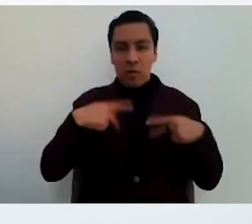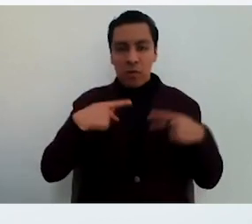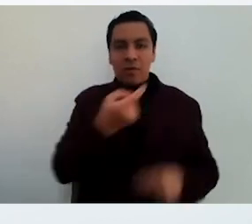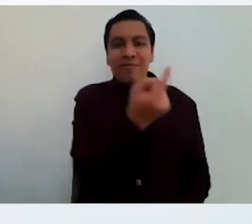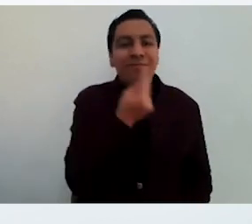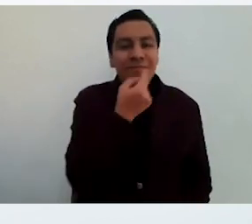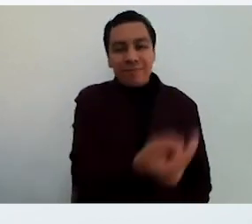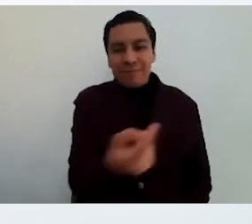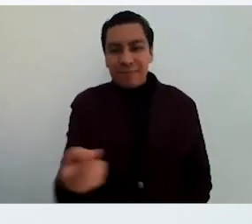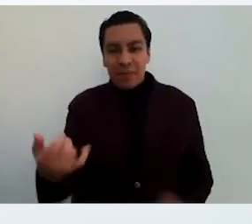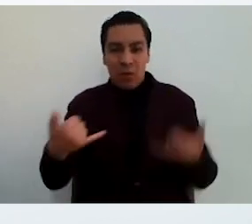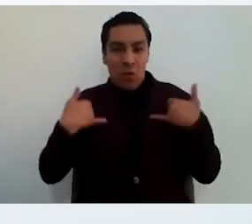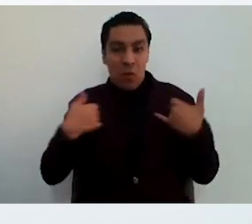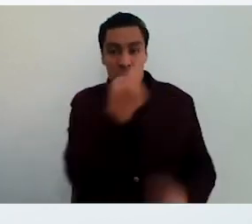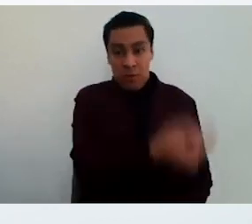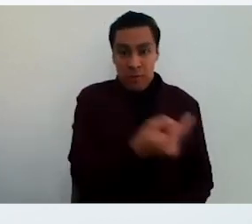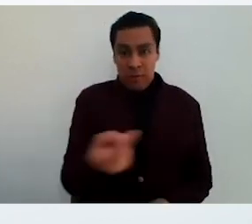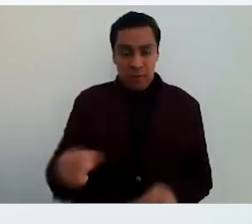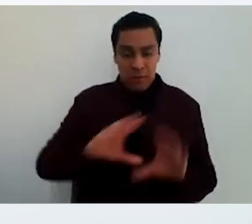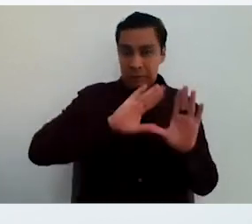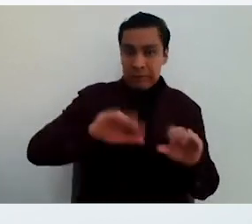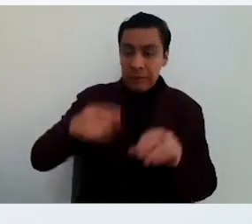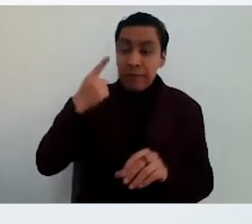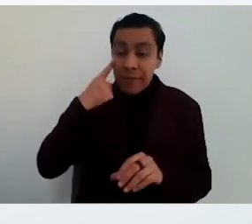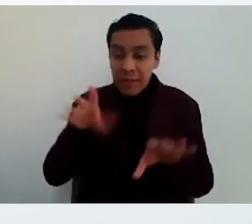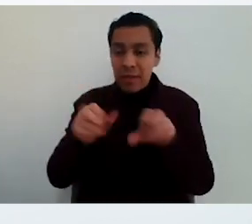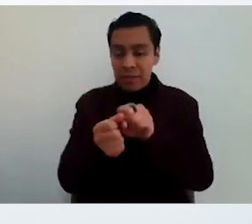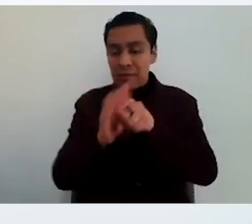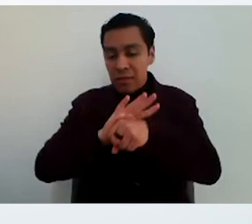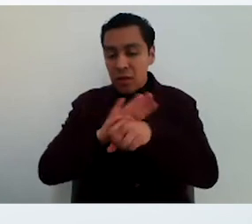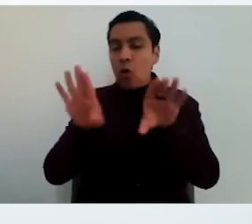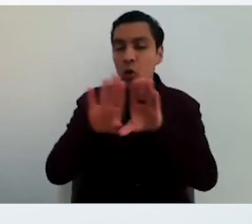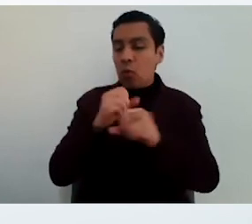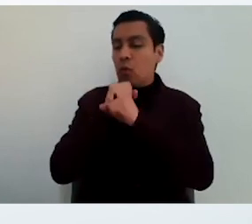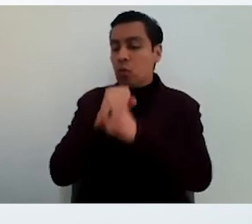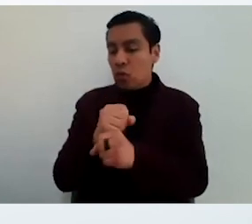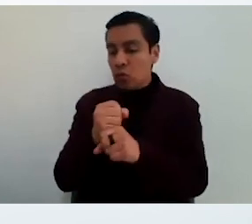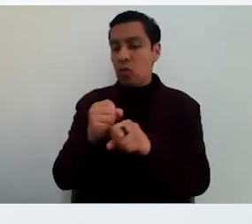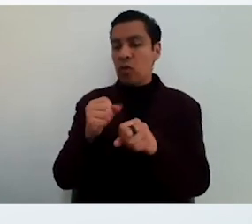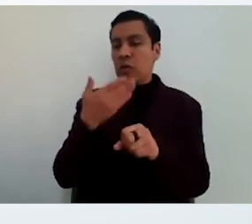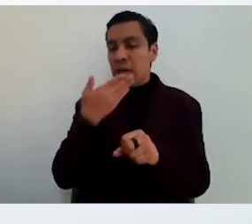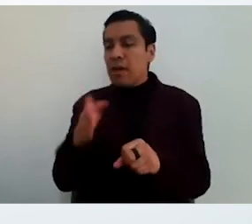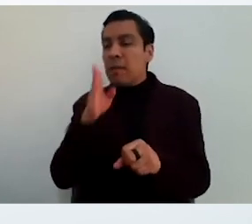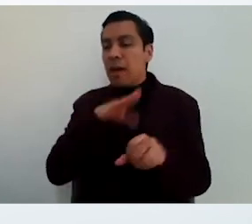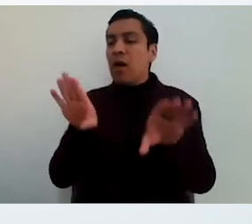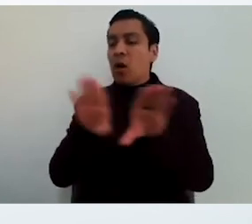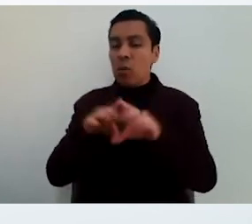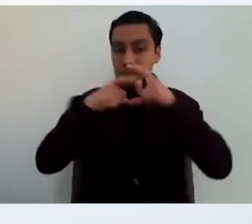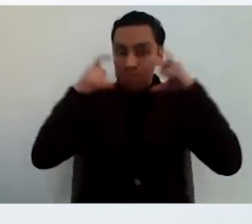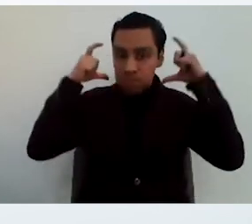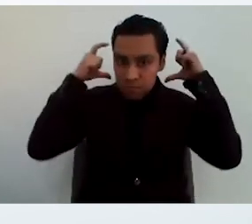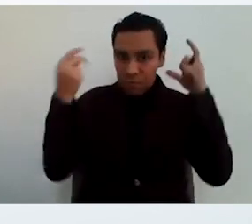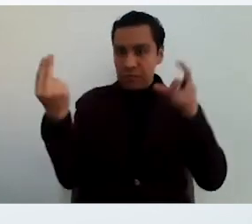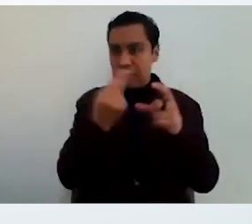ser las próximas víctimas de esta nueva normalidad, ¿no? En cuando vayamos al salón de clase con